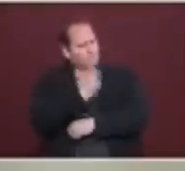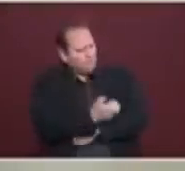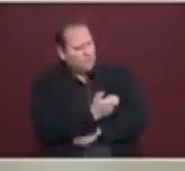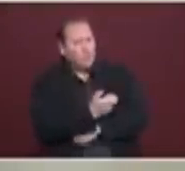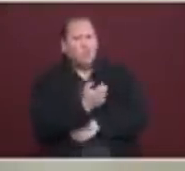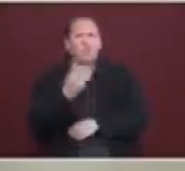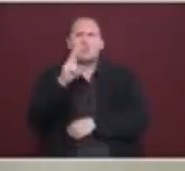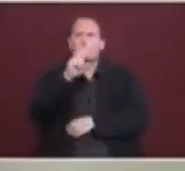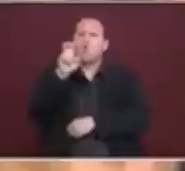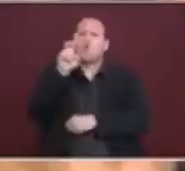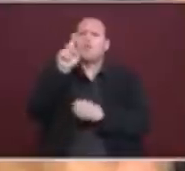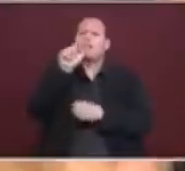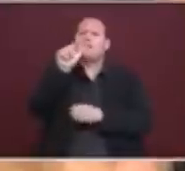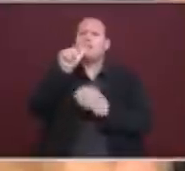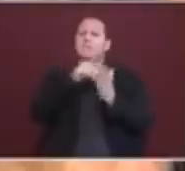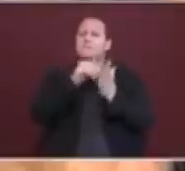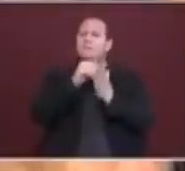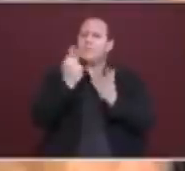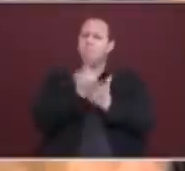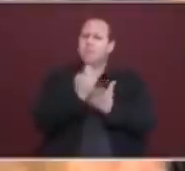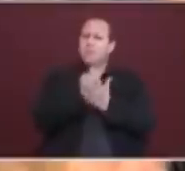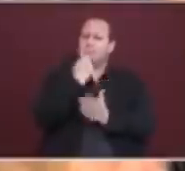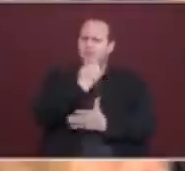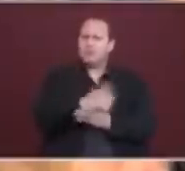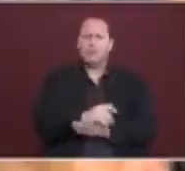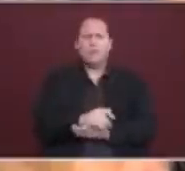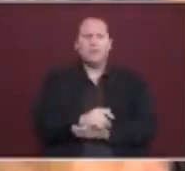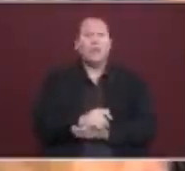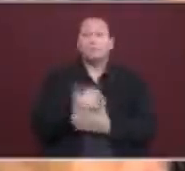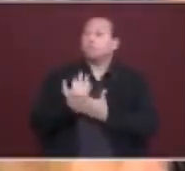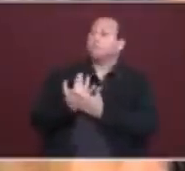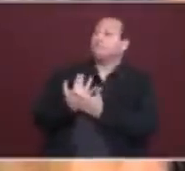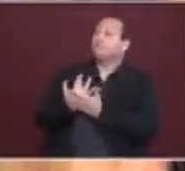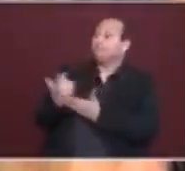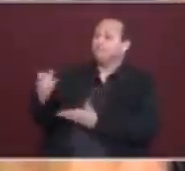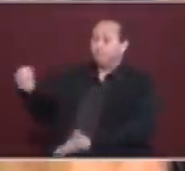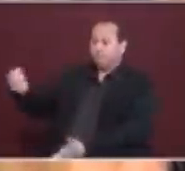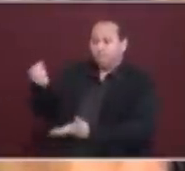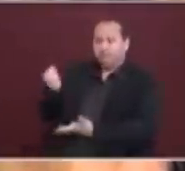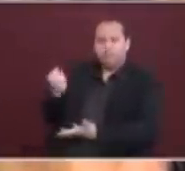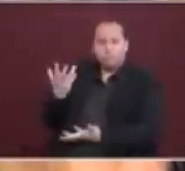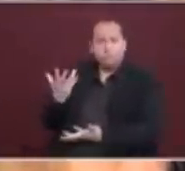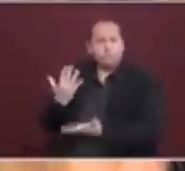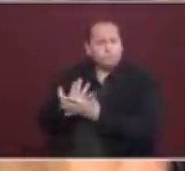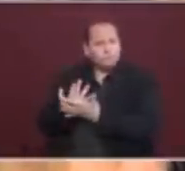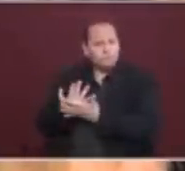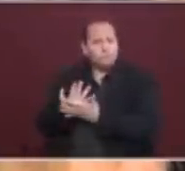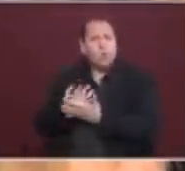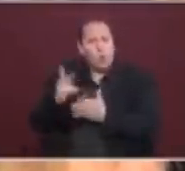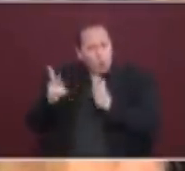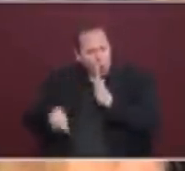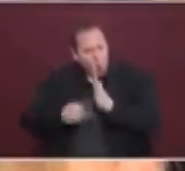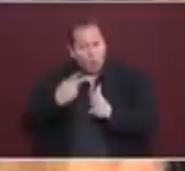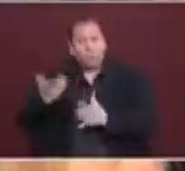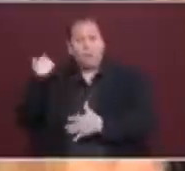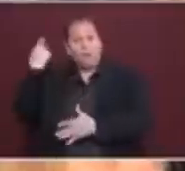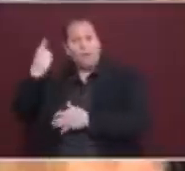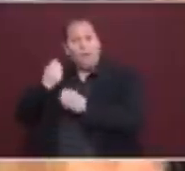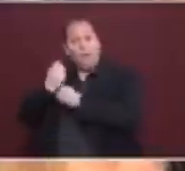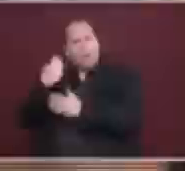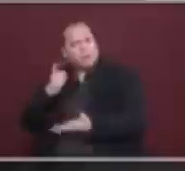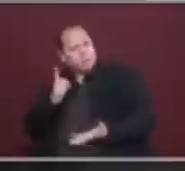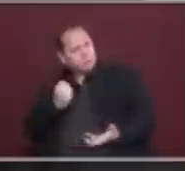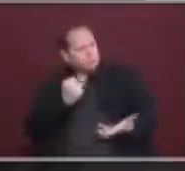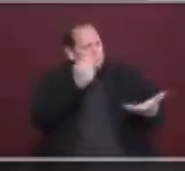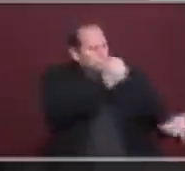217 millones de pesos y que están esperando que de alguna forma se los retribuya otra vez o se los devuelva